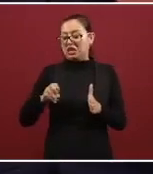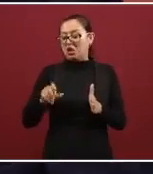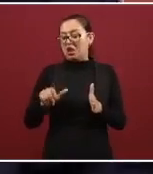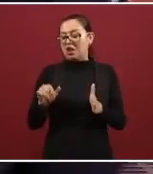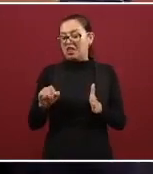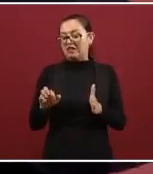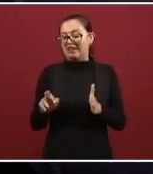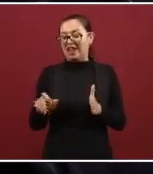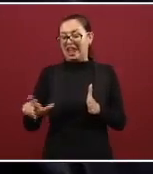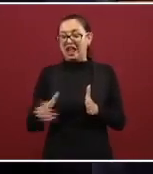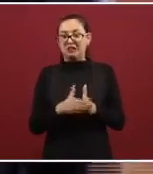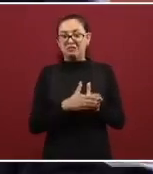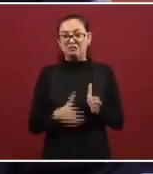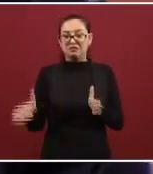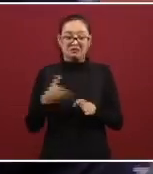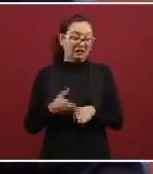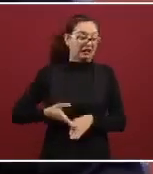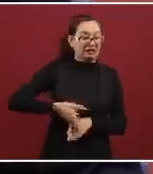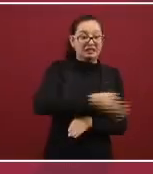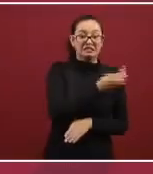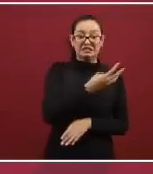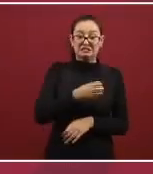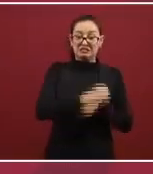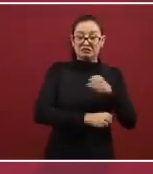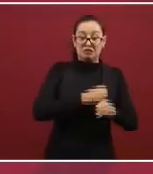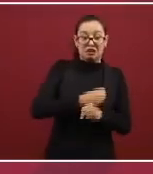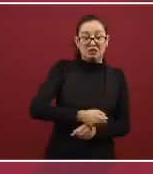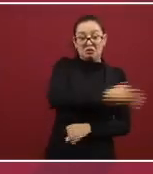llevaron en 300 años